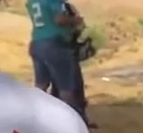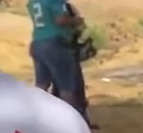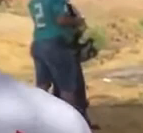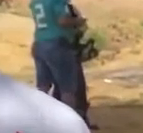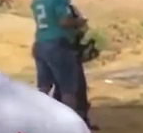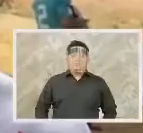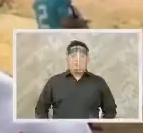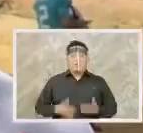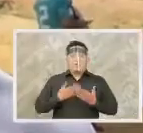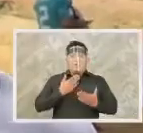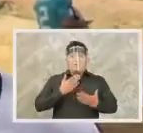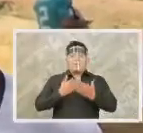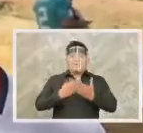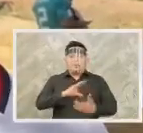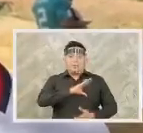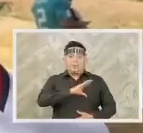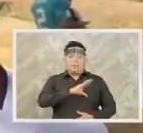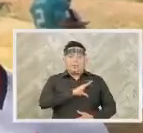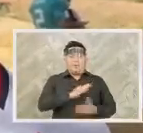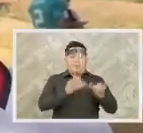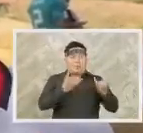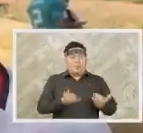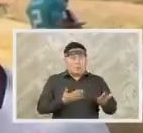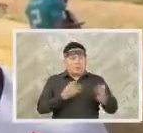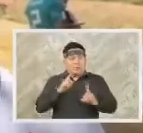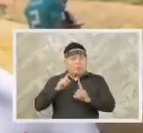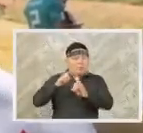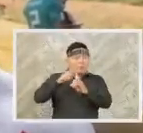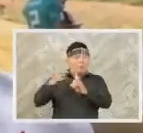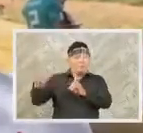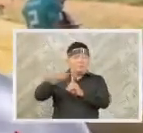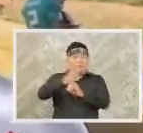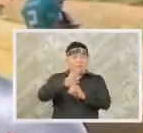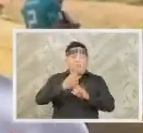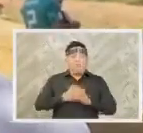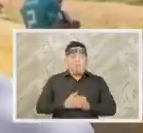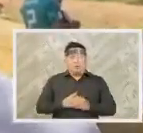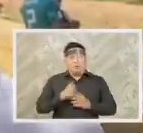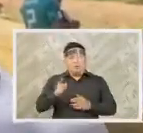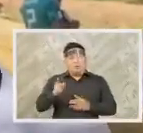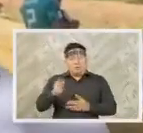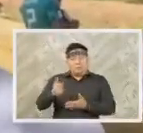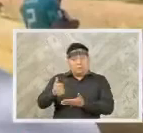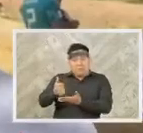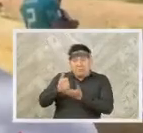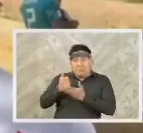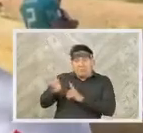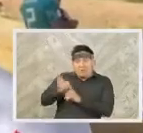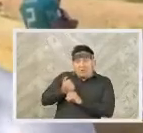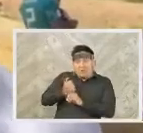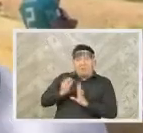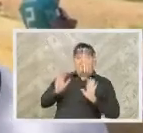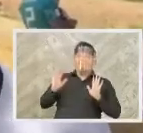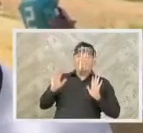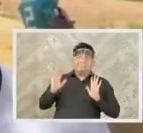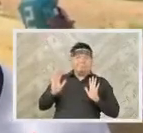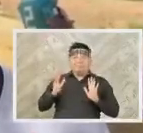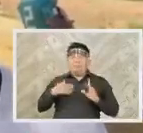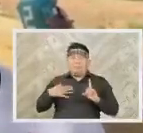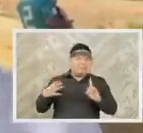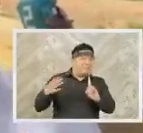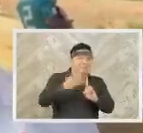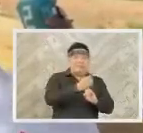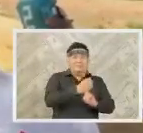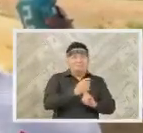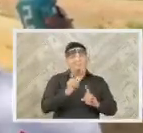por este logro que se ha llevado a cabo, porque sin su ayuda no hubiera sido posible.